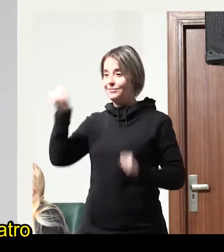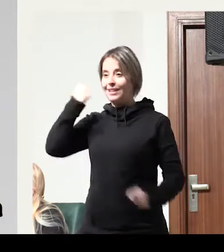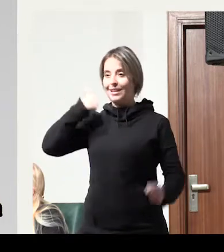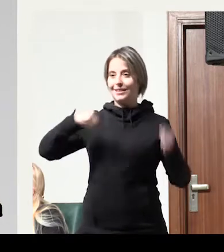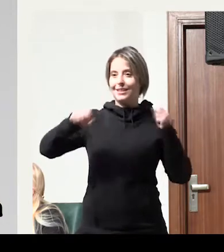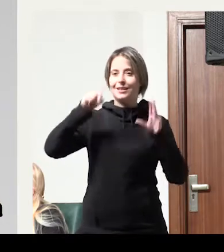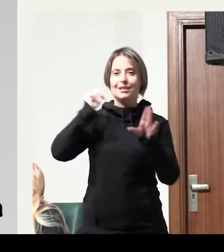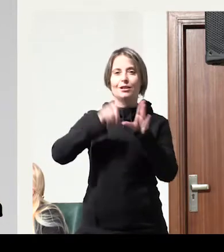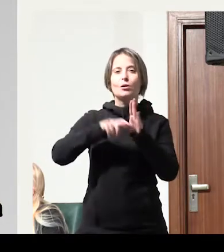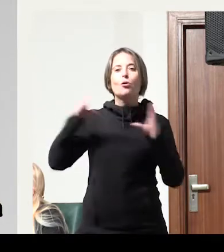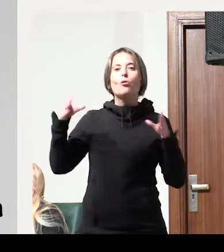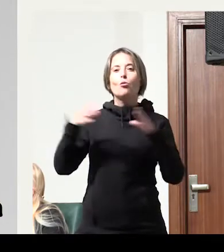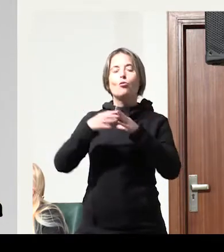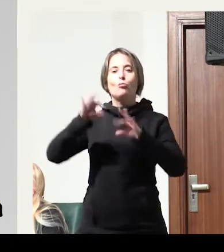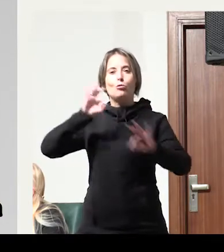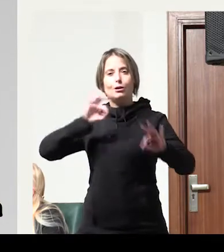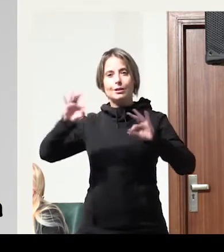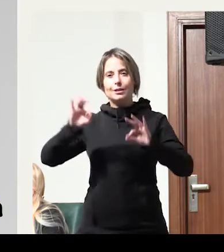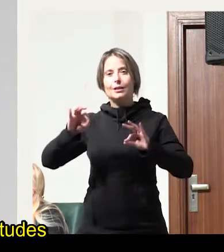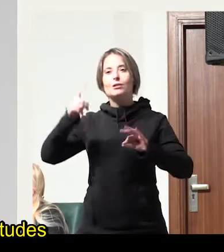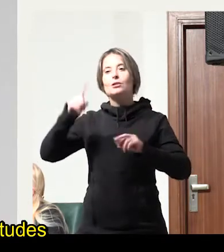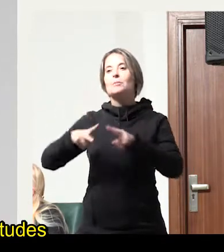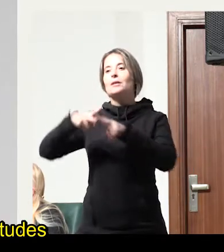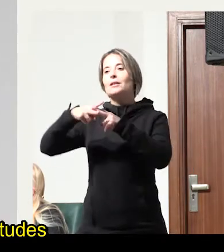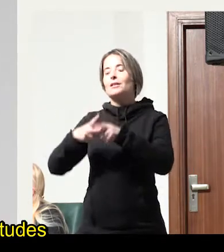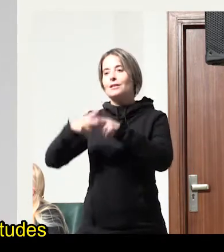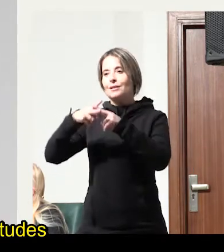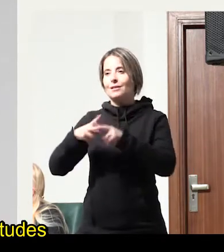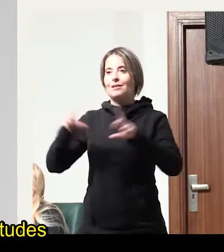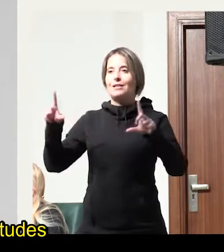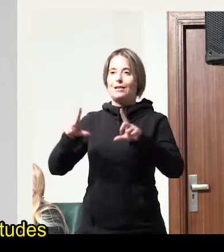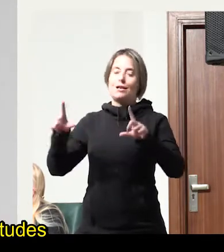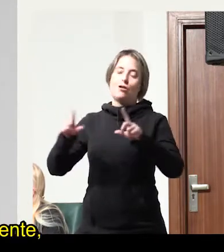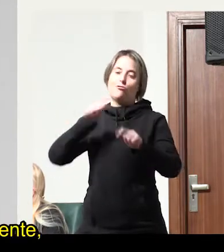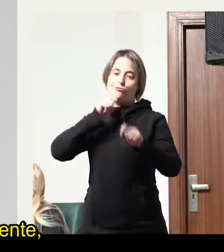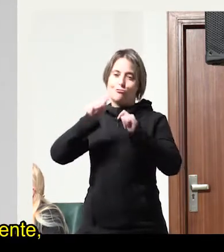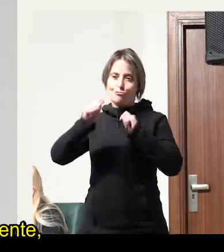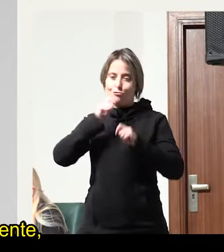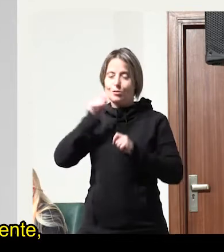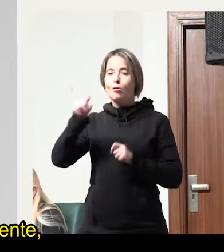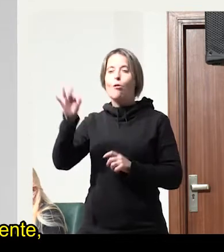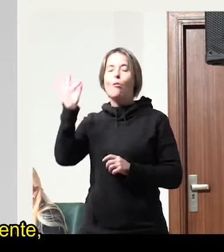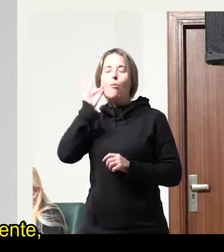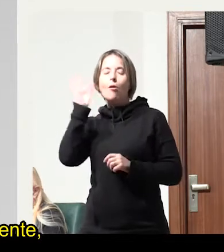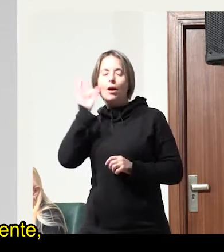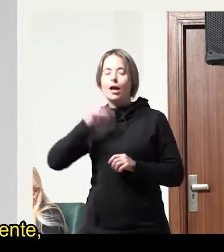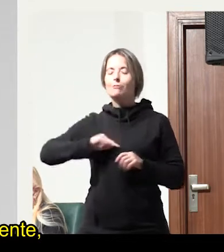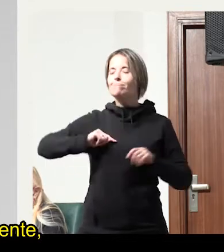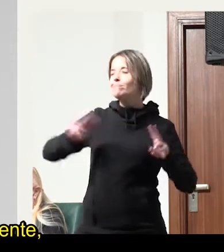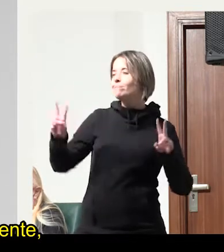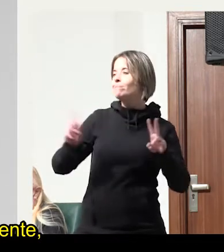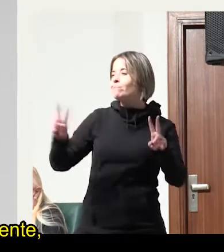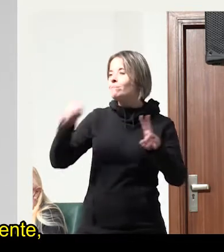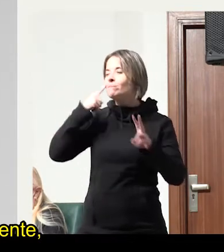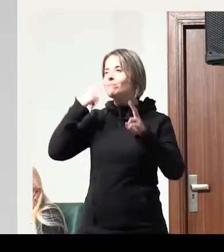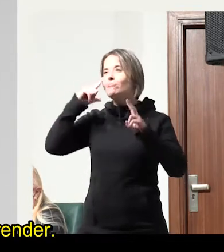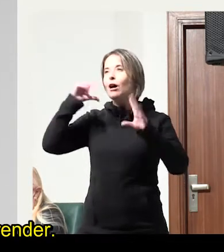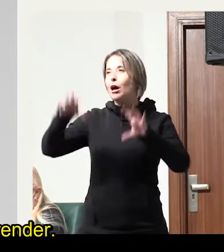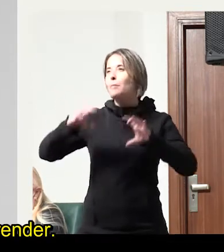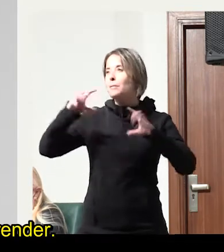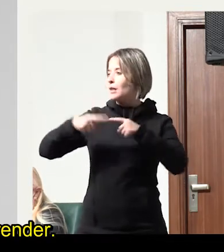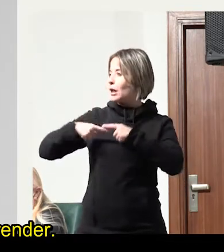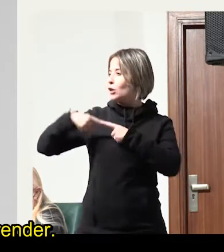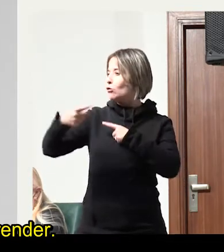teatro y en el taller de radionovela de los VISAN. Es una mujer con muchas inquietudes y cada día abierta al aprendizaje que le aporta la gente,